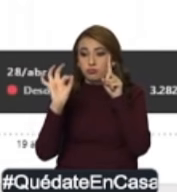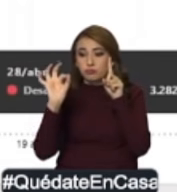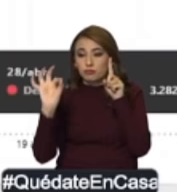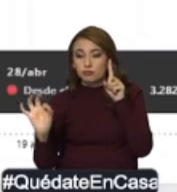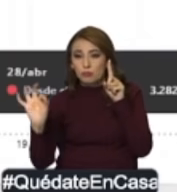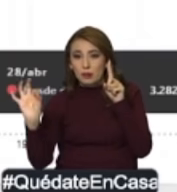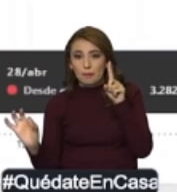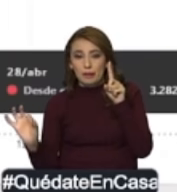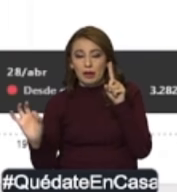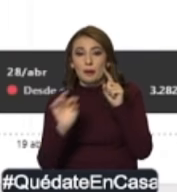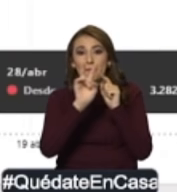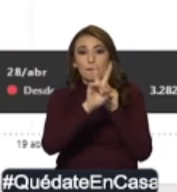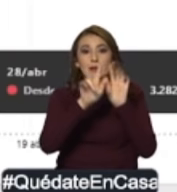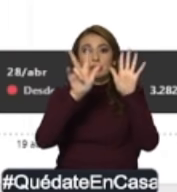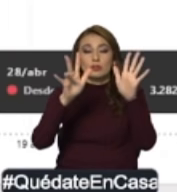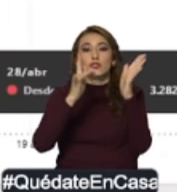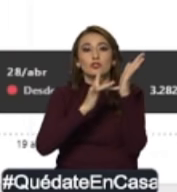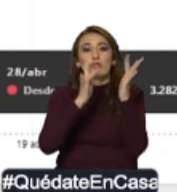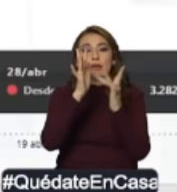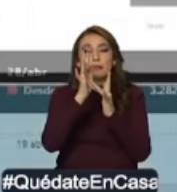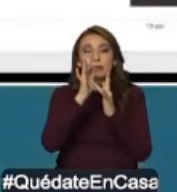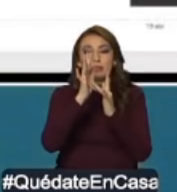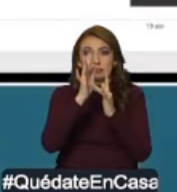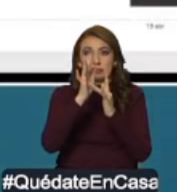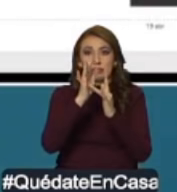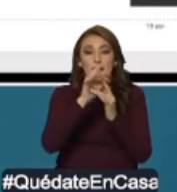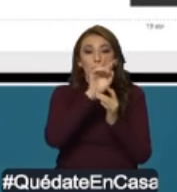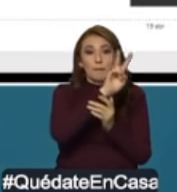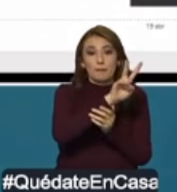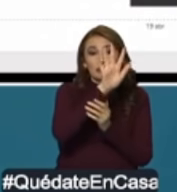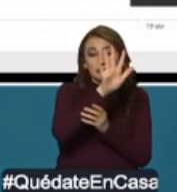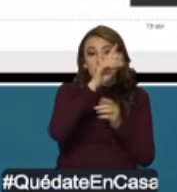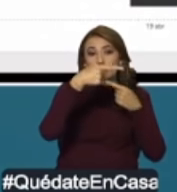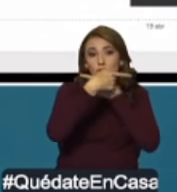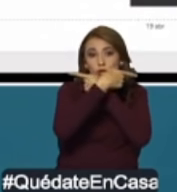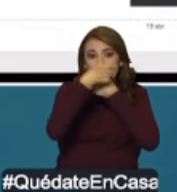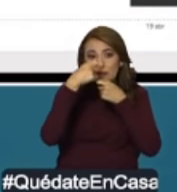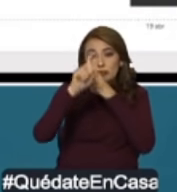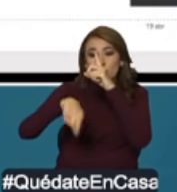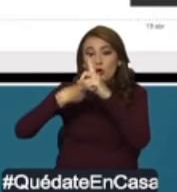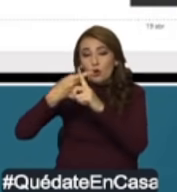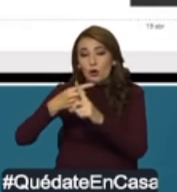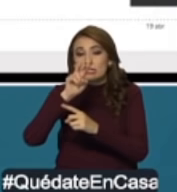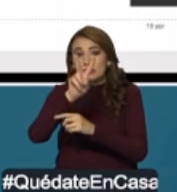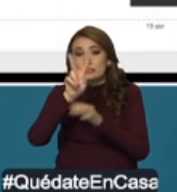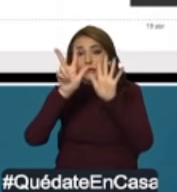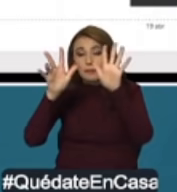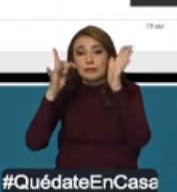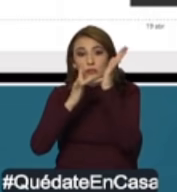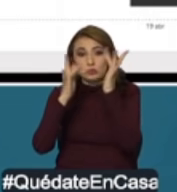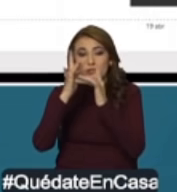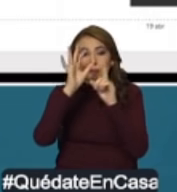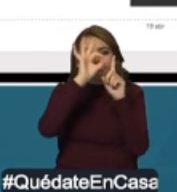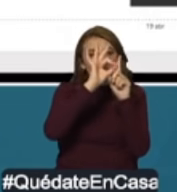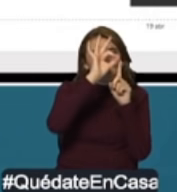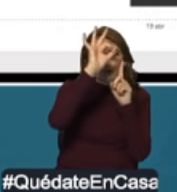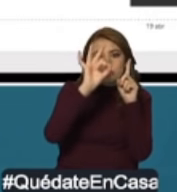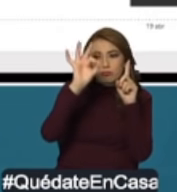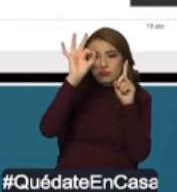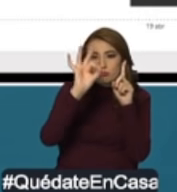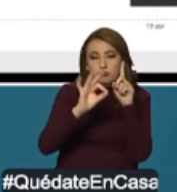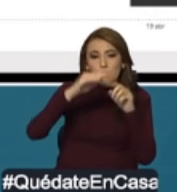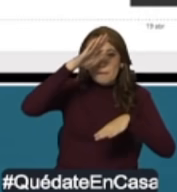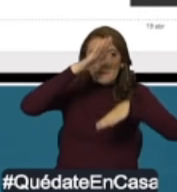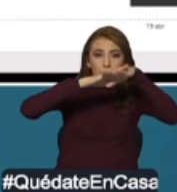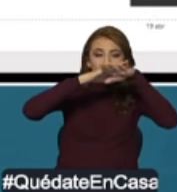descendiente, que es una reducción del 51.4%. Y generamos una triangulación desde el 28 de abril hasta